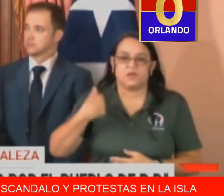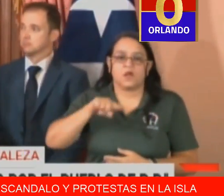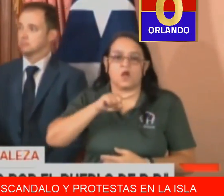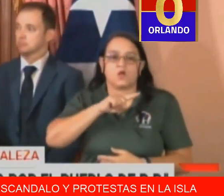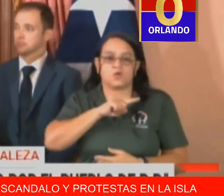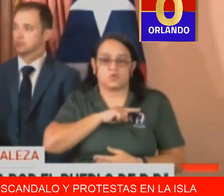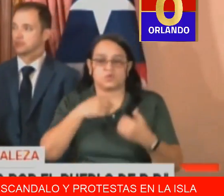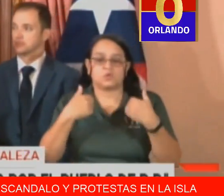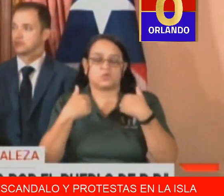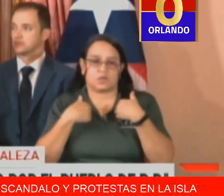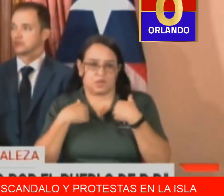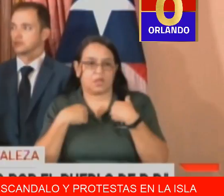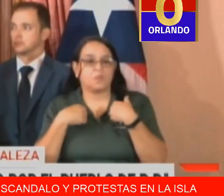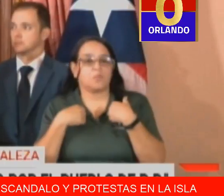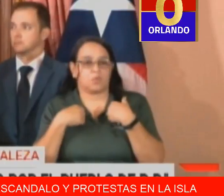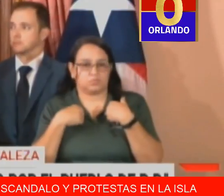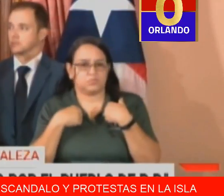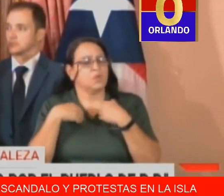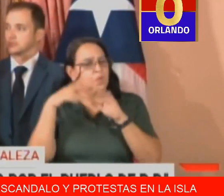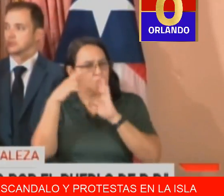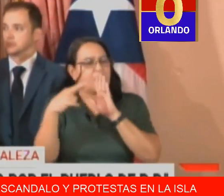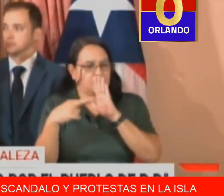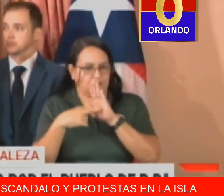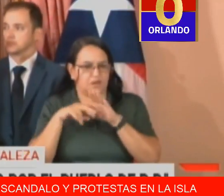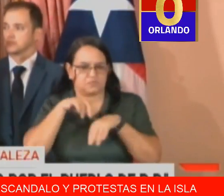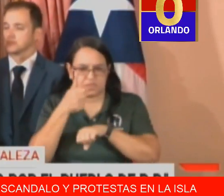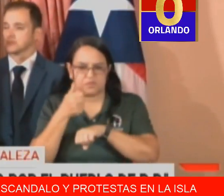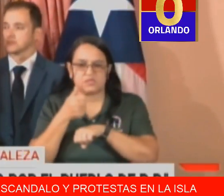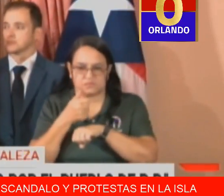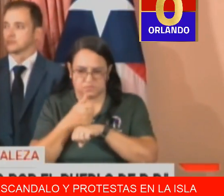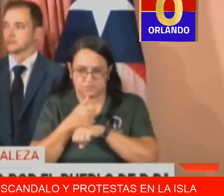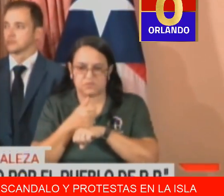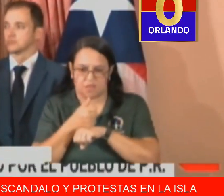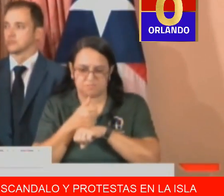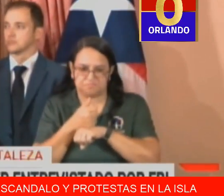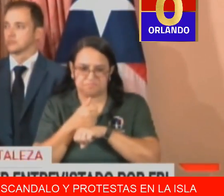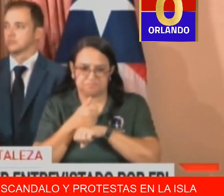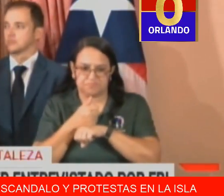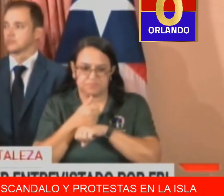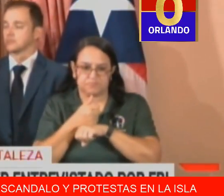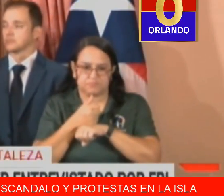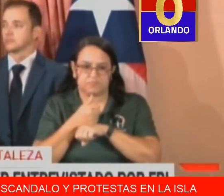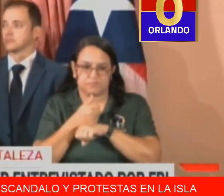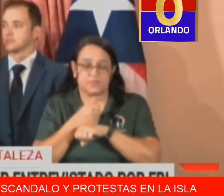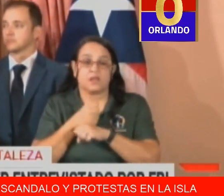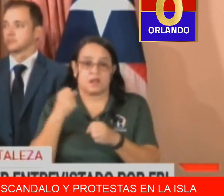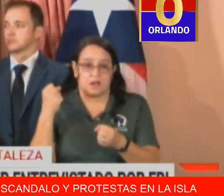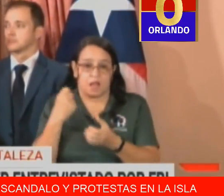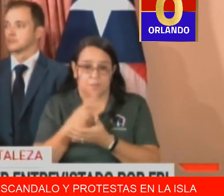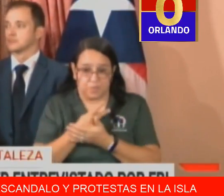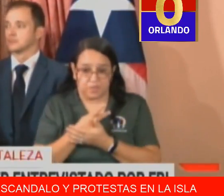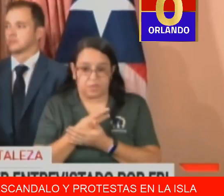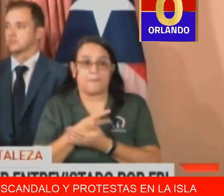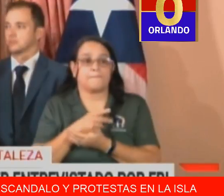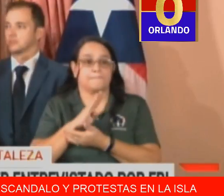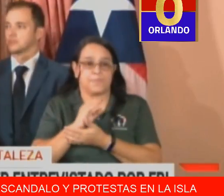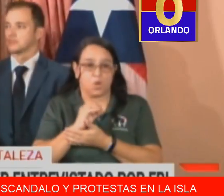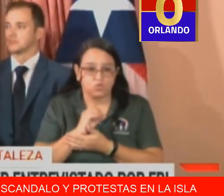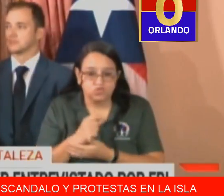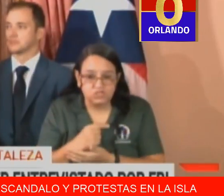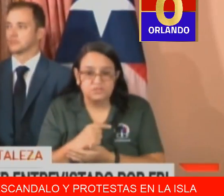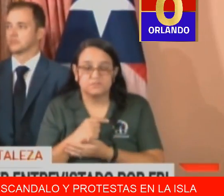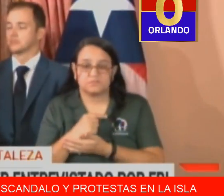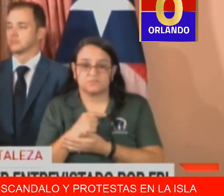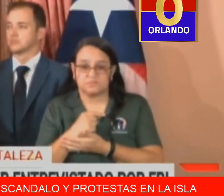Nosotros tenemos una política establecida basada con la reforma sostenible, ¿verdad? Aprobada por el DOJ y el